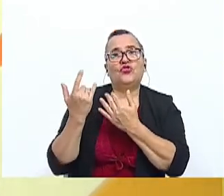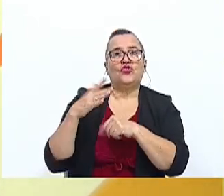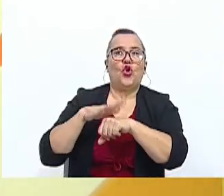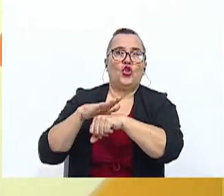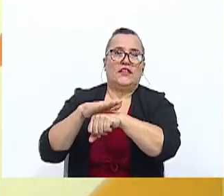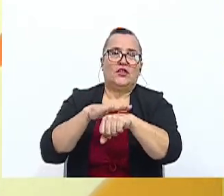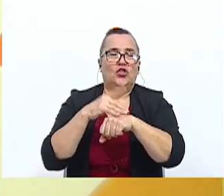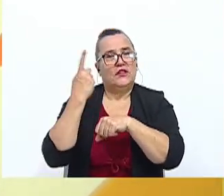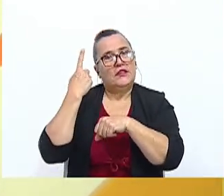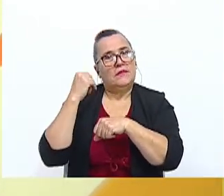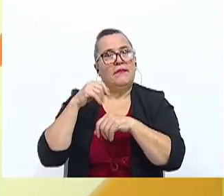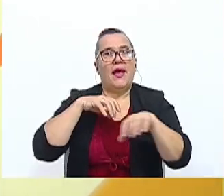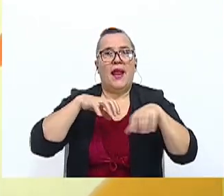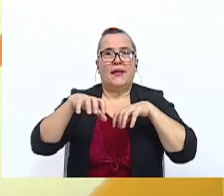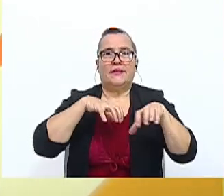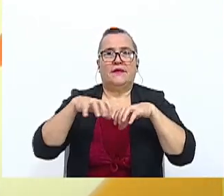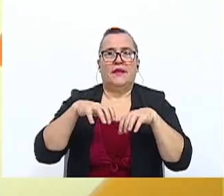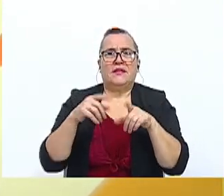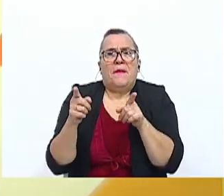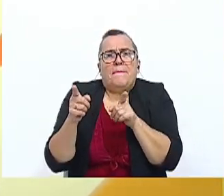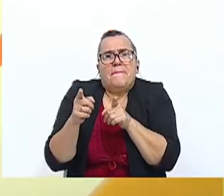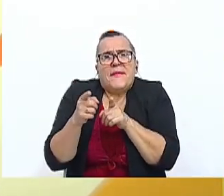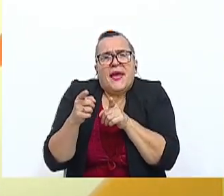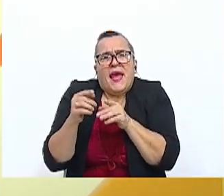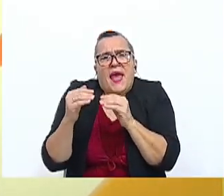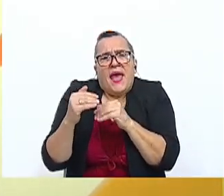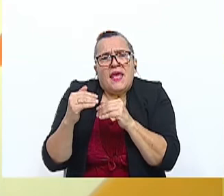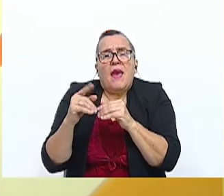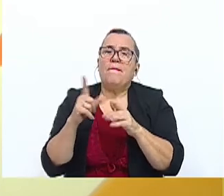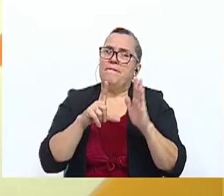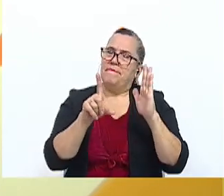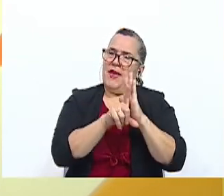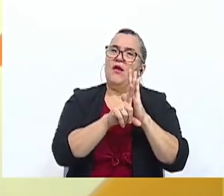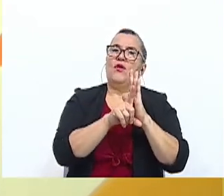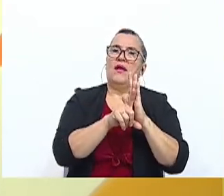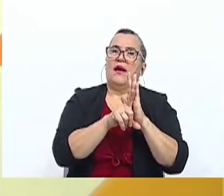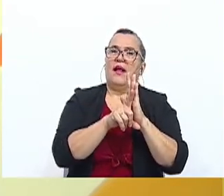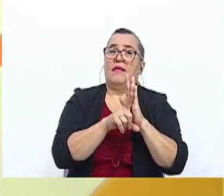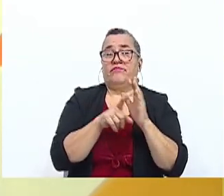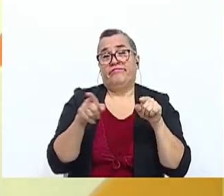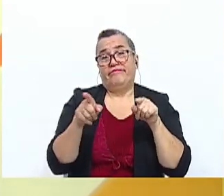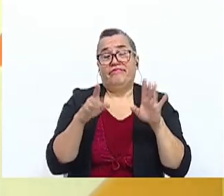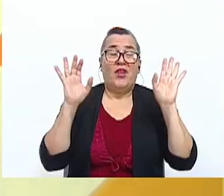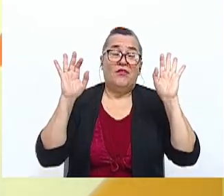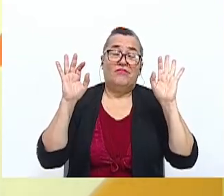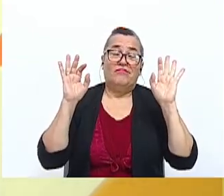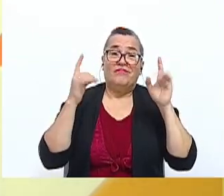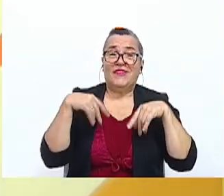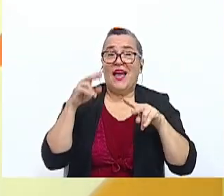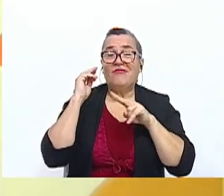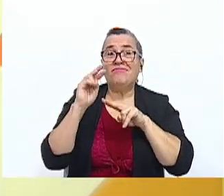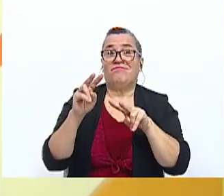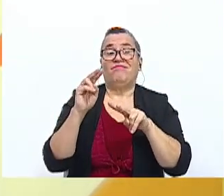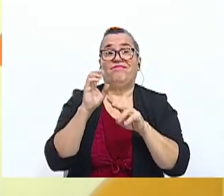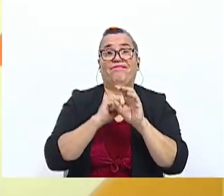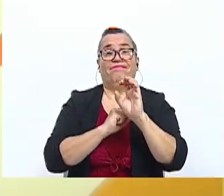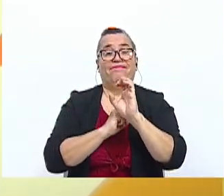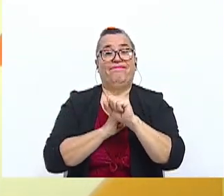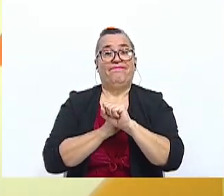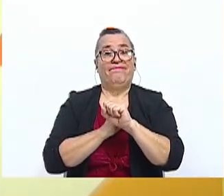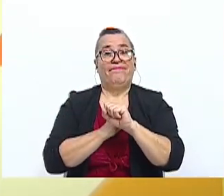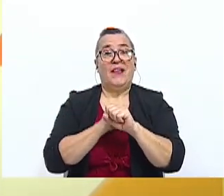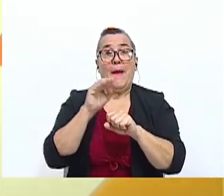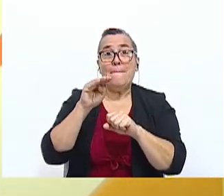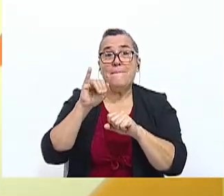para realizar esta actividad, aunque sea a pequeña escala, pero de manera legal. Bueno, como ustedes están viendo, los